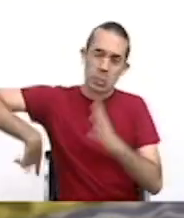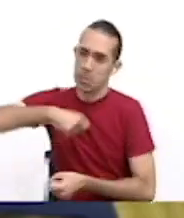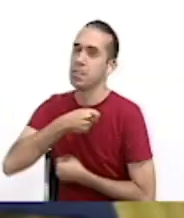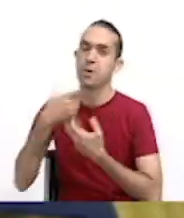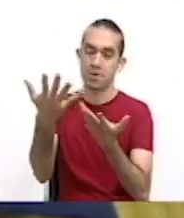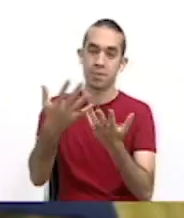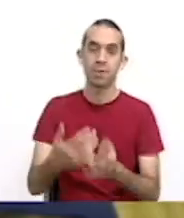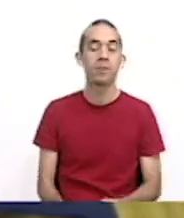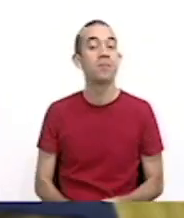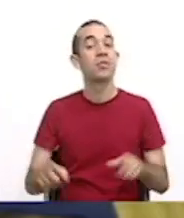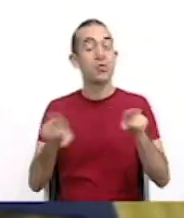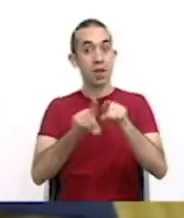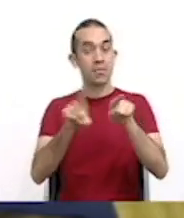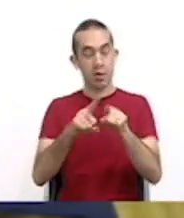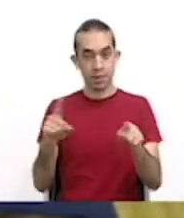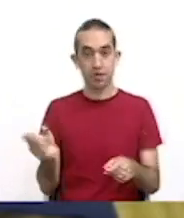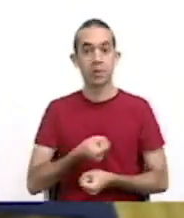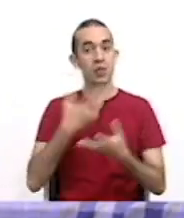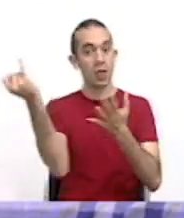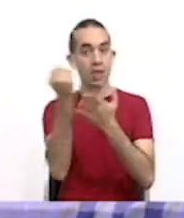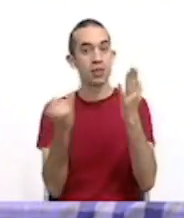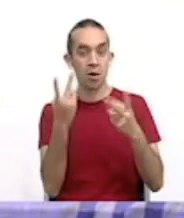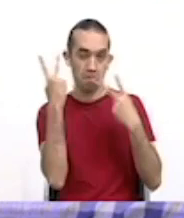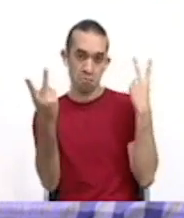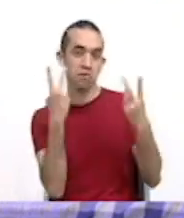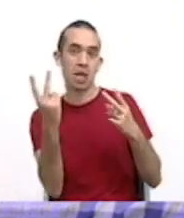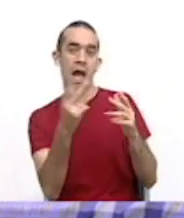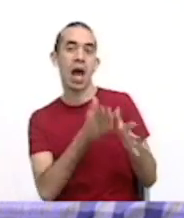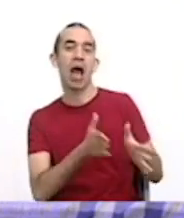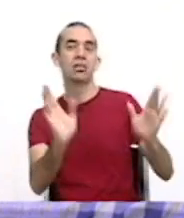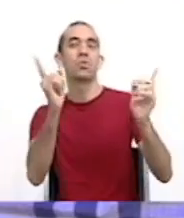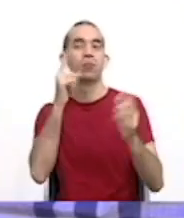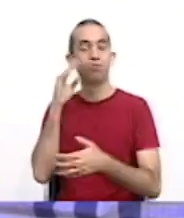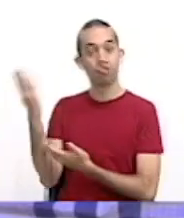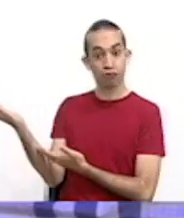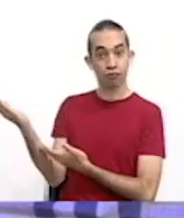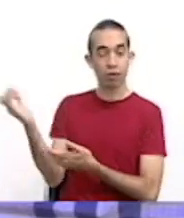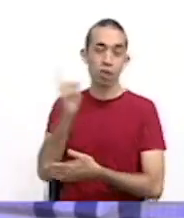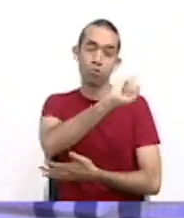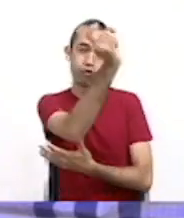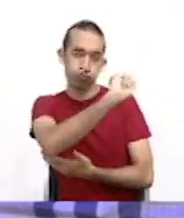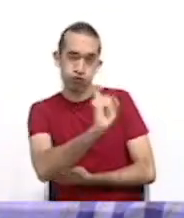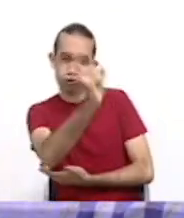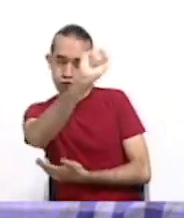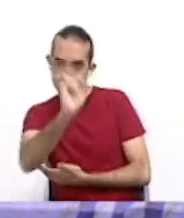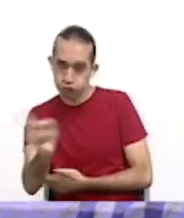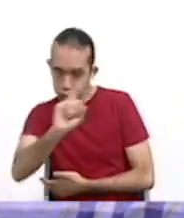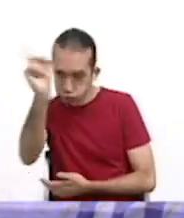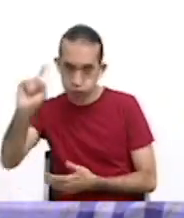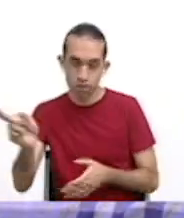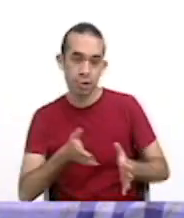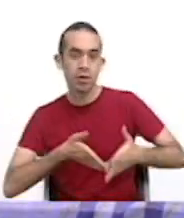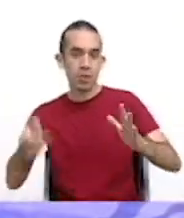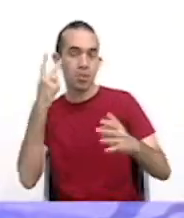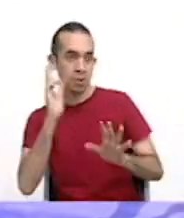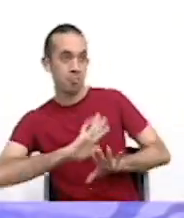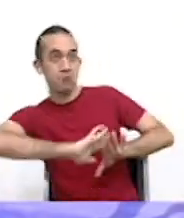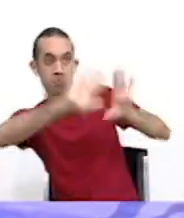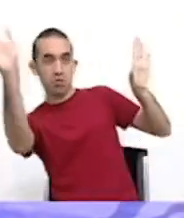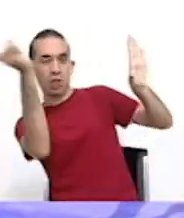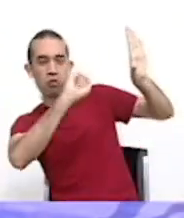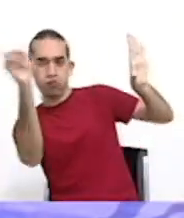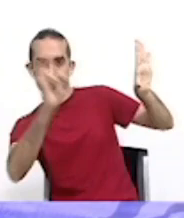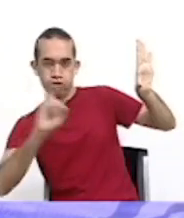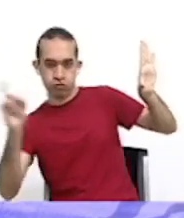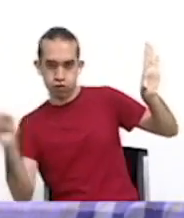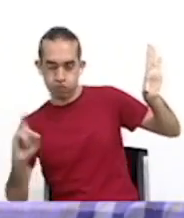de expresión artística que también podemos ver en las calles son los grafitis. Vemos que los artistas en la calle pintan en paredes mensajes y figuras con